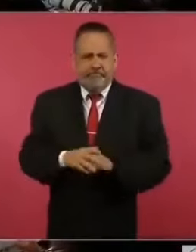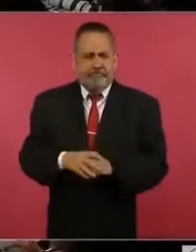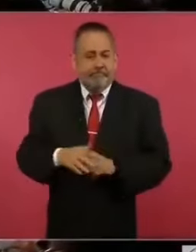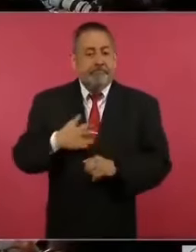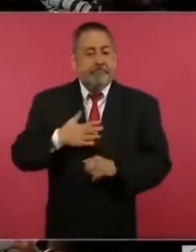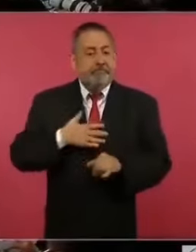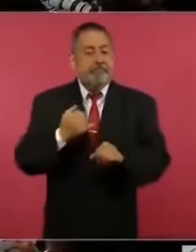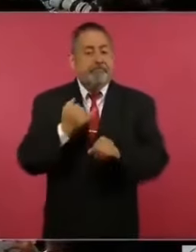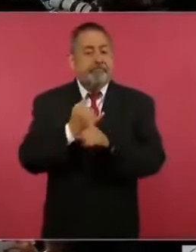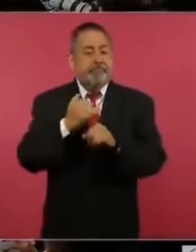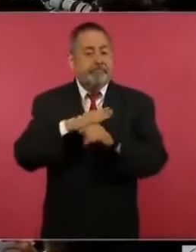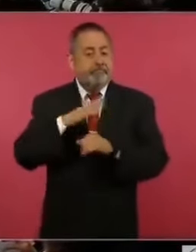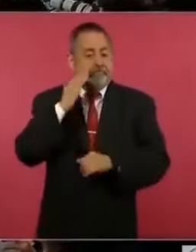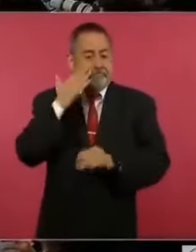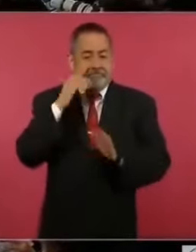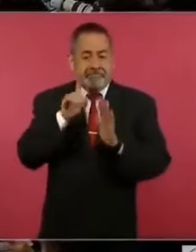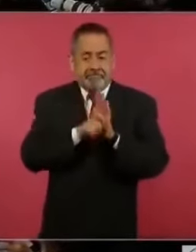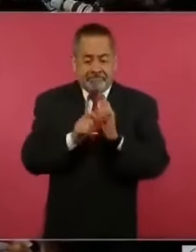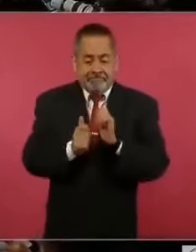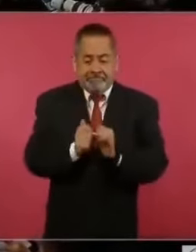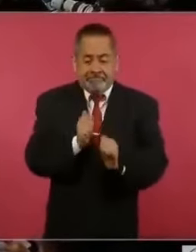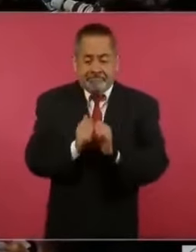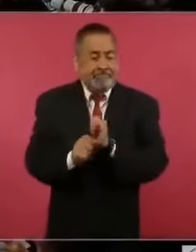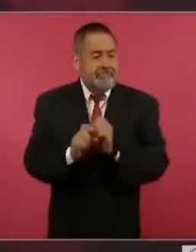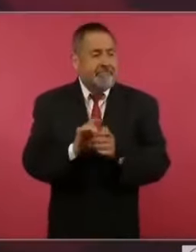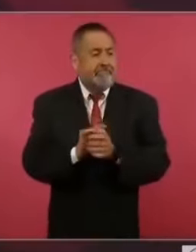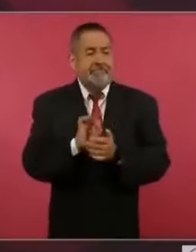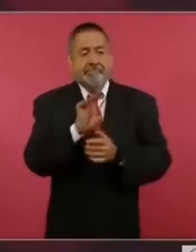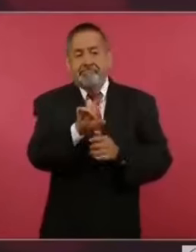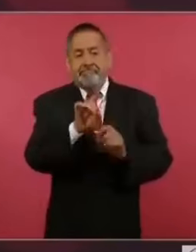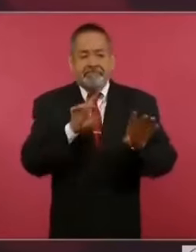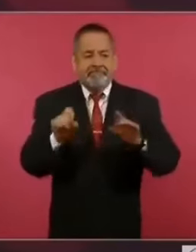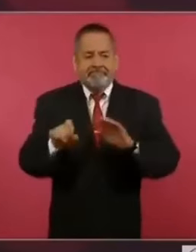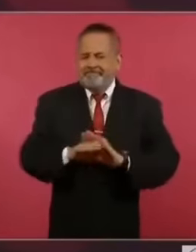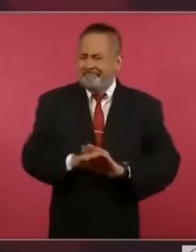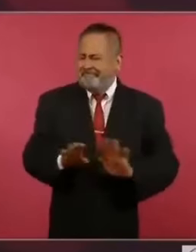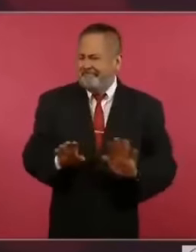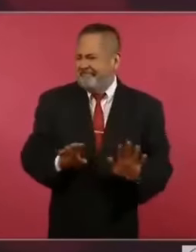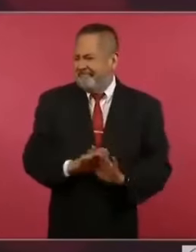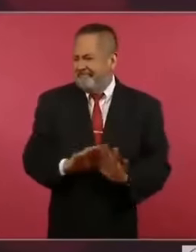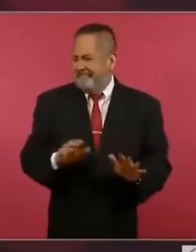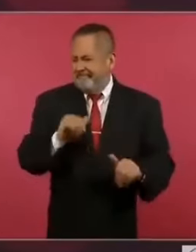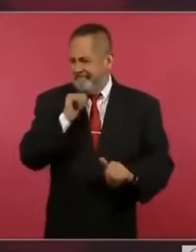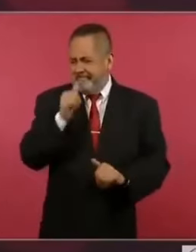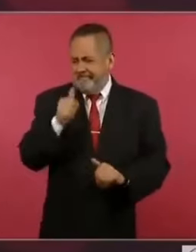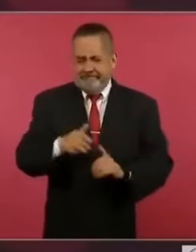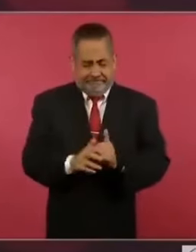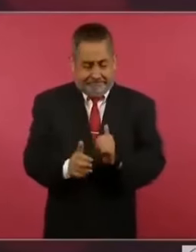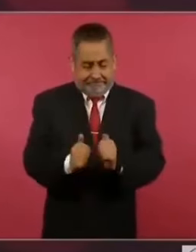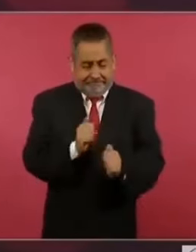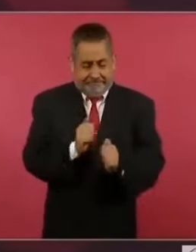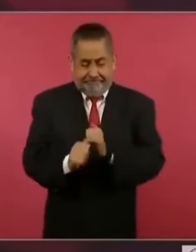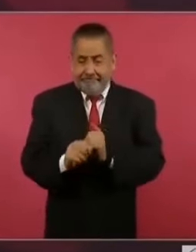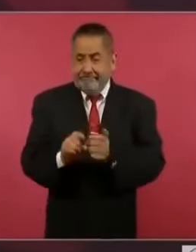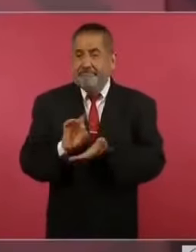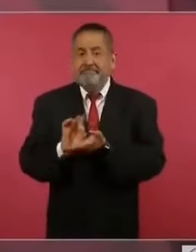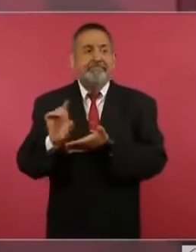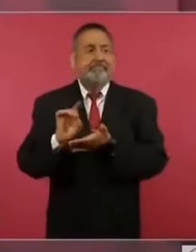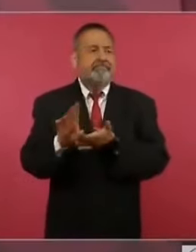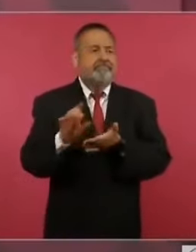siempre les invito a mantenerse informados en nuestro canal suscribiéndose dándole like y compartiendo este